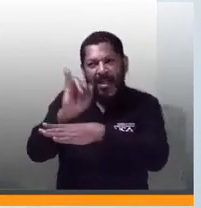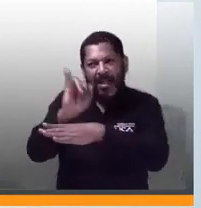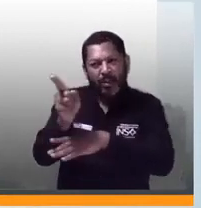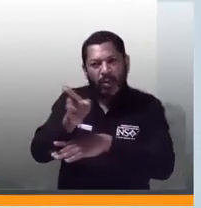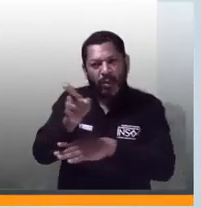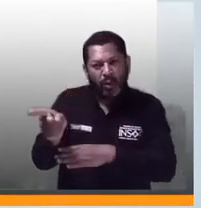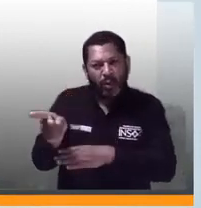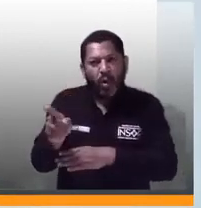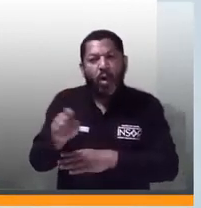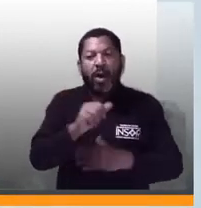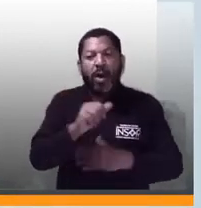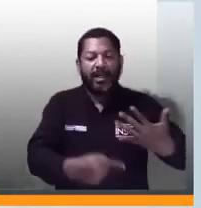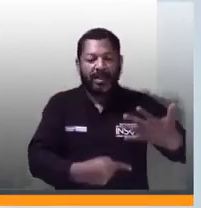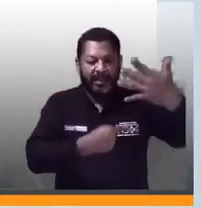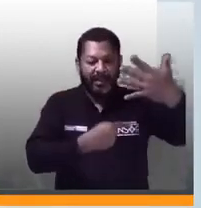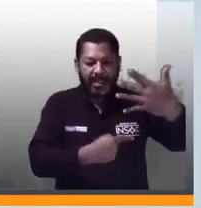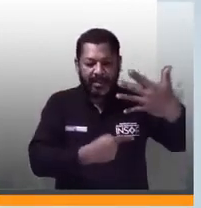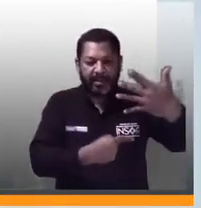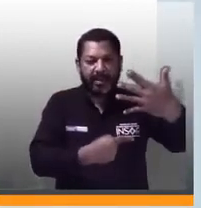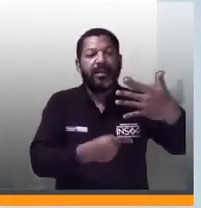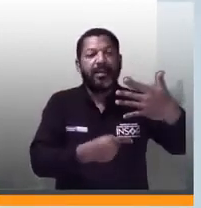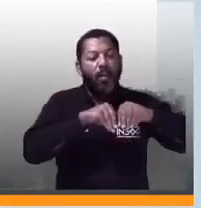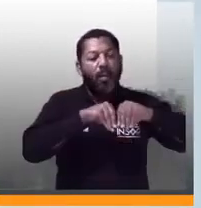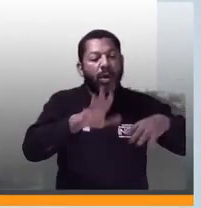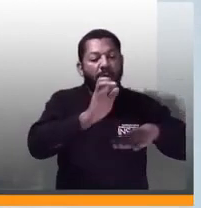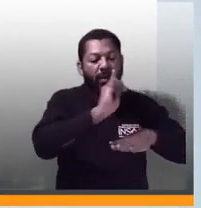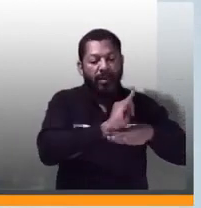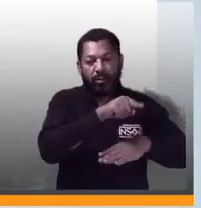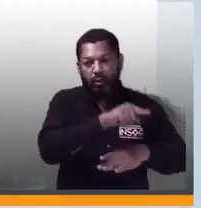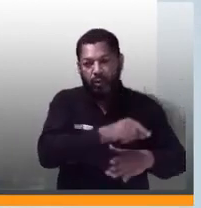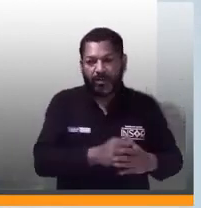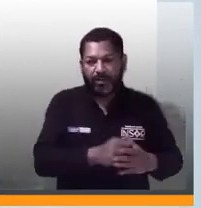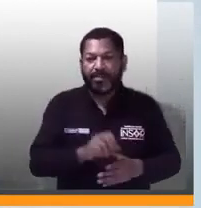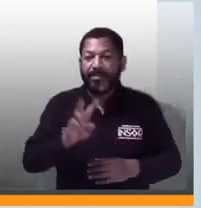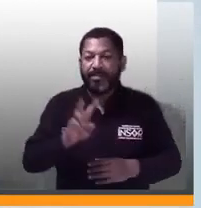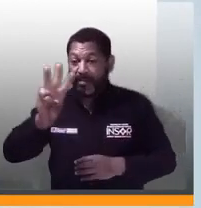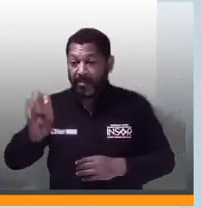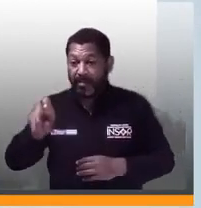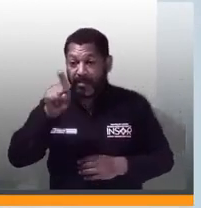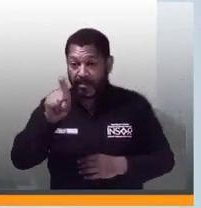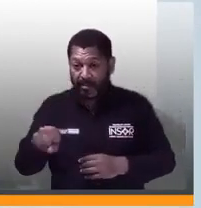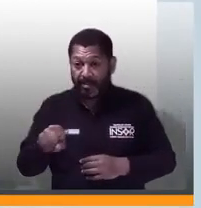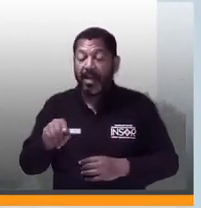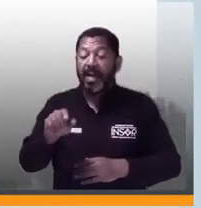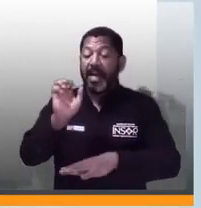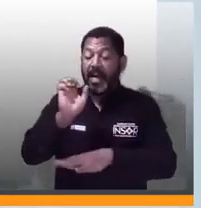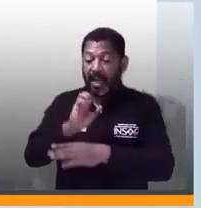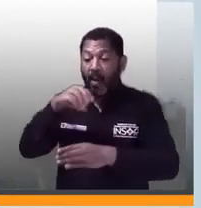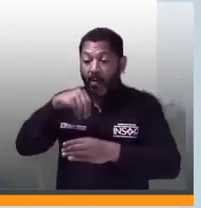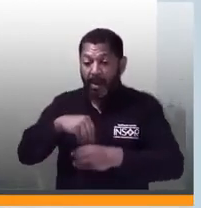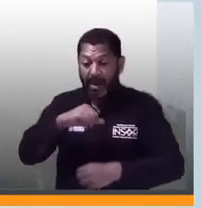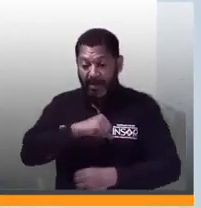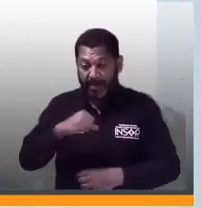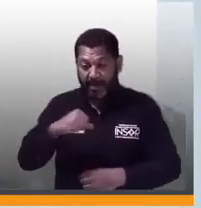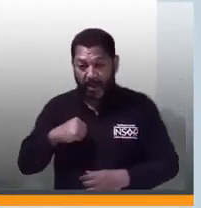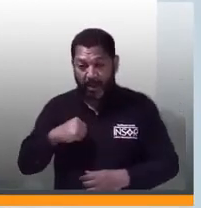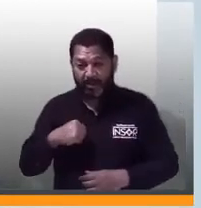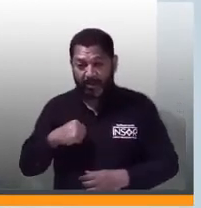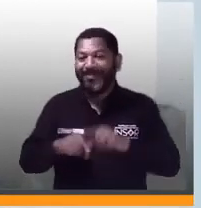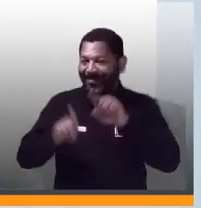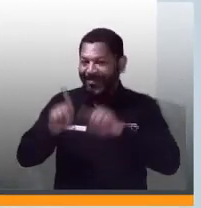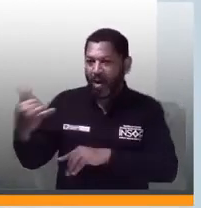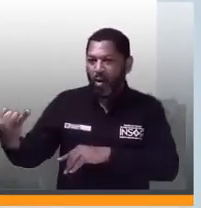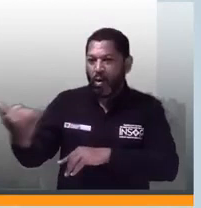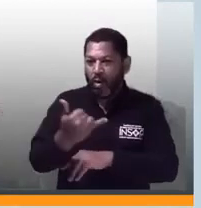instituciones, fueron de 6 instituciones del sector público y 28 instituciones del sector privado, algunas